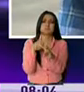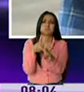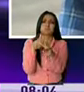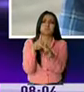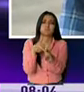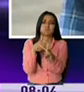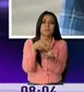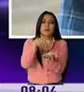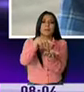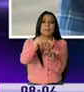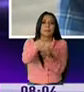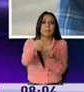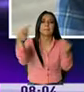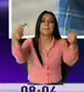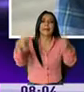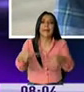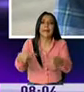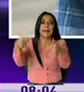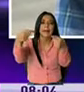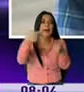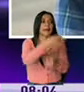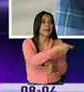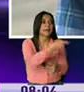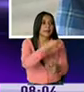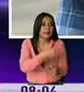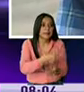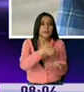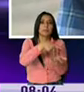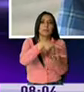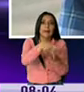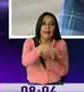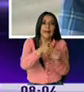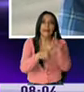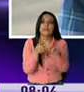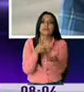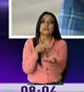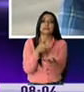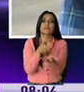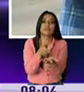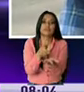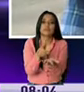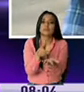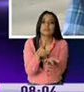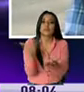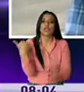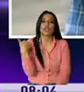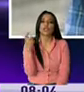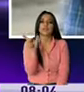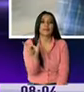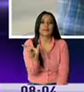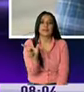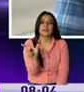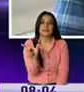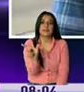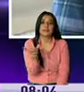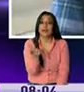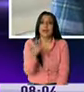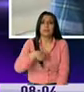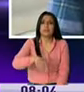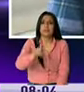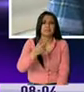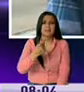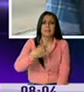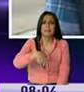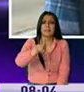pasar justamente el cobro del peaje, es porque muchos de los usuarios no tienen este dispositivo, que lo que agiliza es la manera